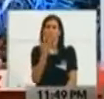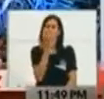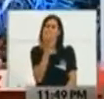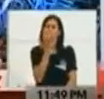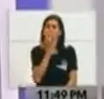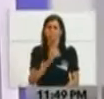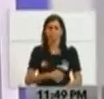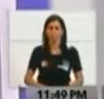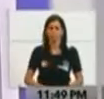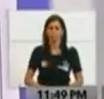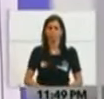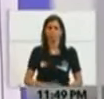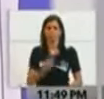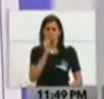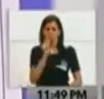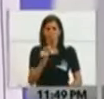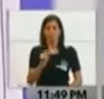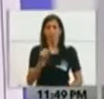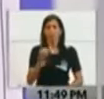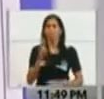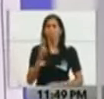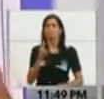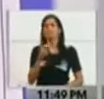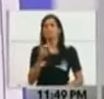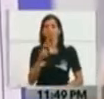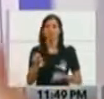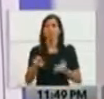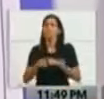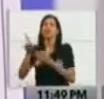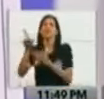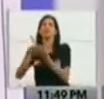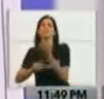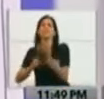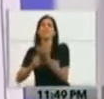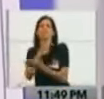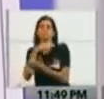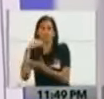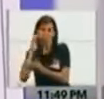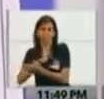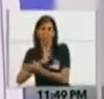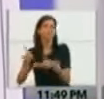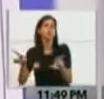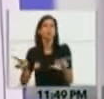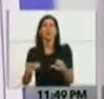Después que Piñeruda dijo que iba a sacar aquella lista, como Capriles dijo que iba a sacar su lista,